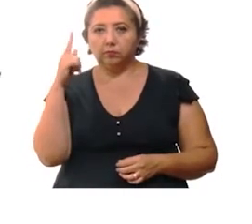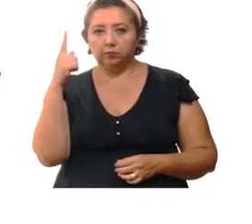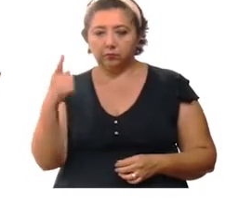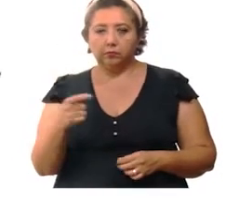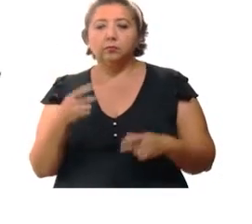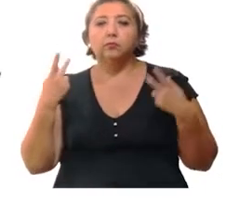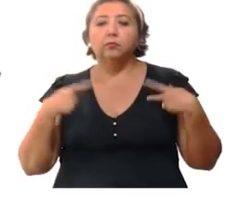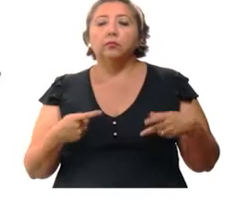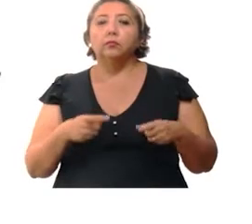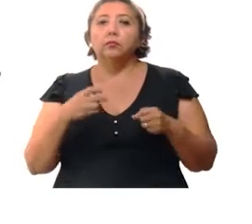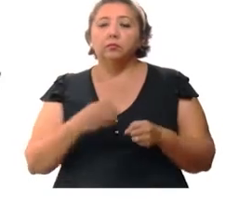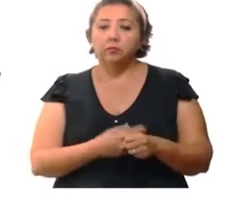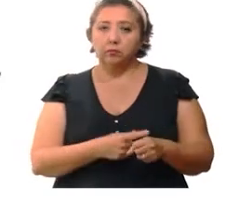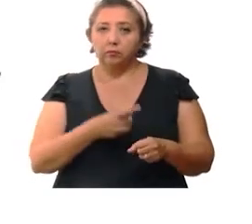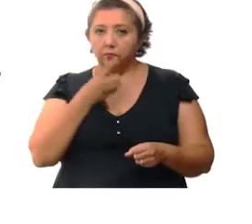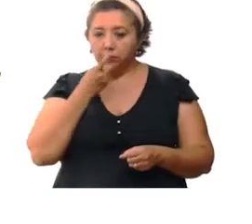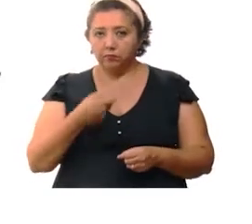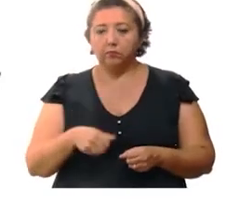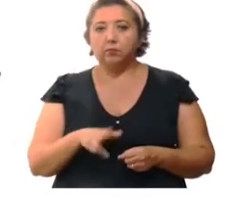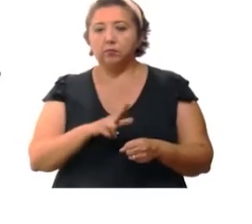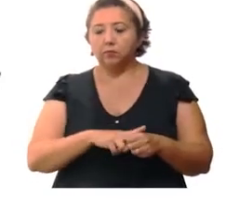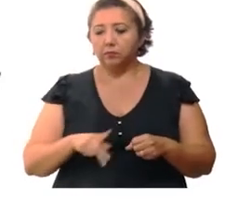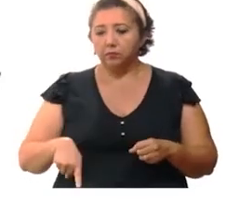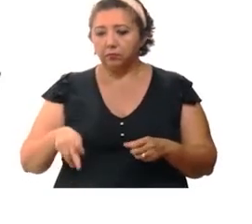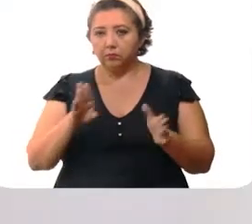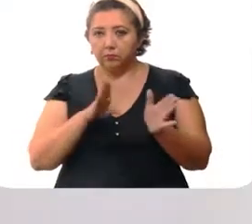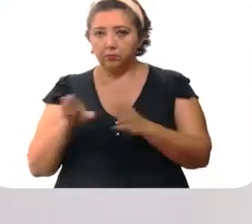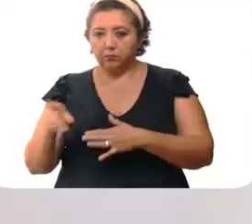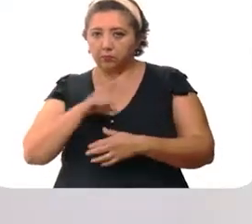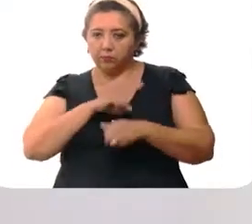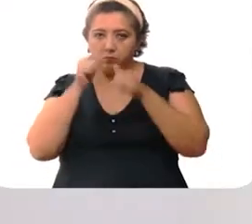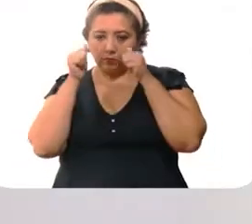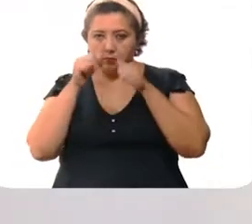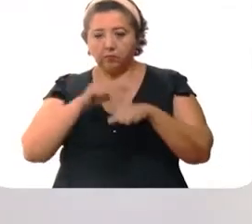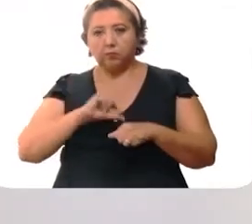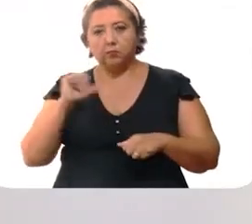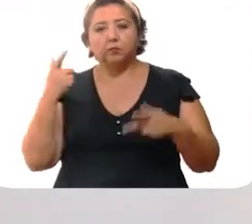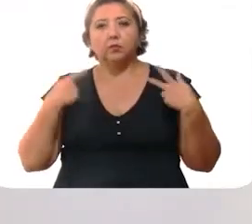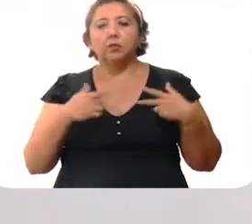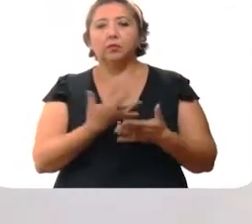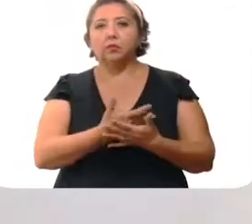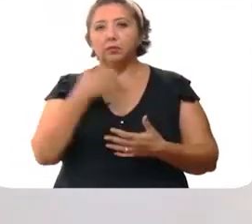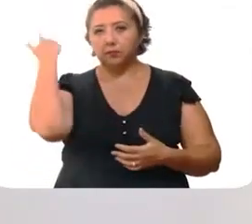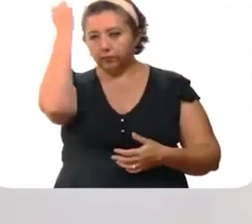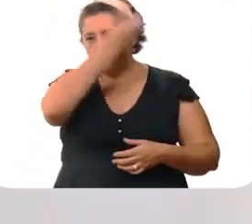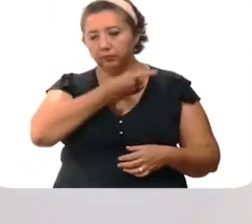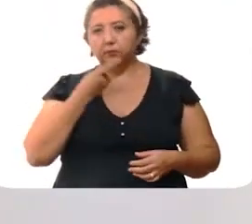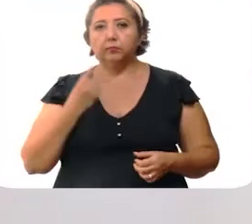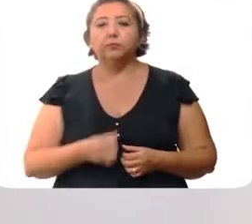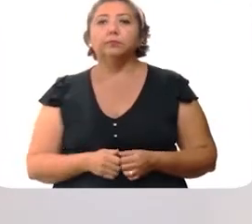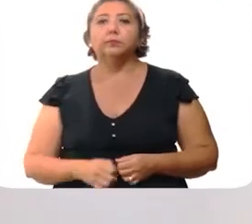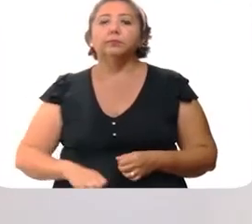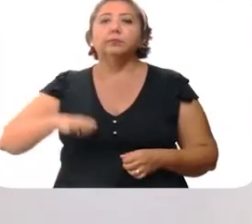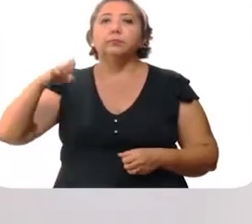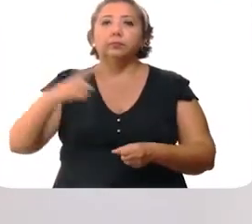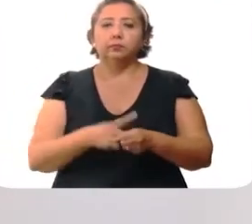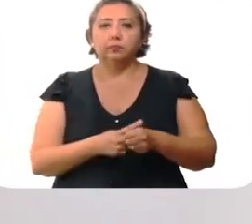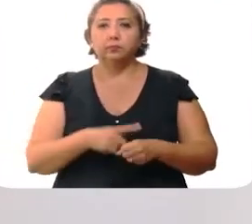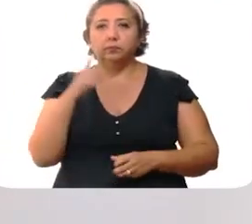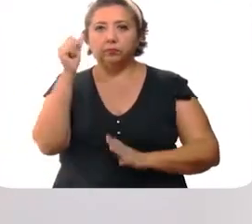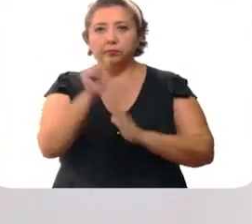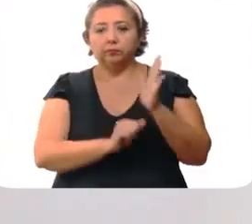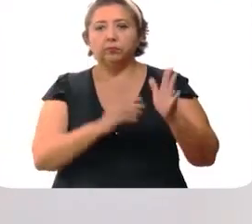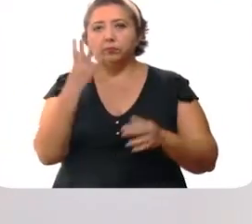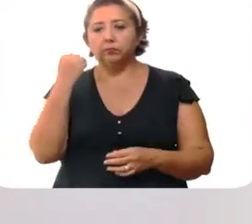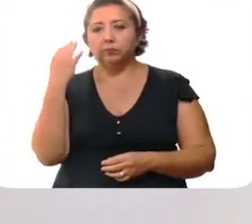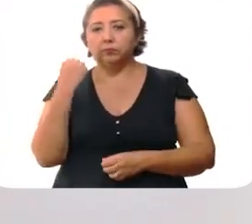casos positivos están en hospitales públicos y en aislamiento total. Hay otros pacientes a la espera de diagnóstico. El rango de edad de los casos es de 1